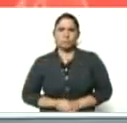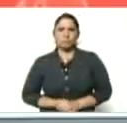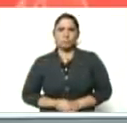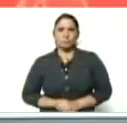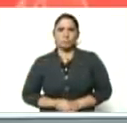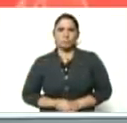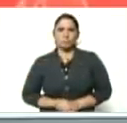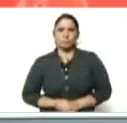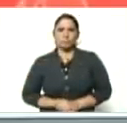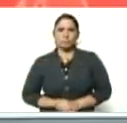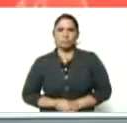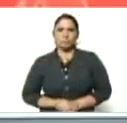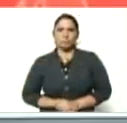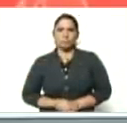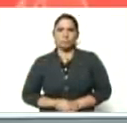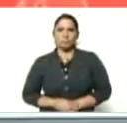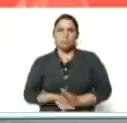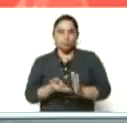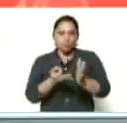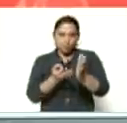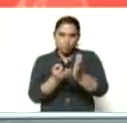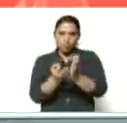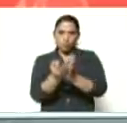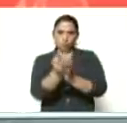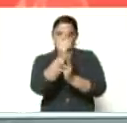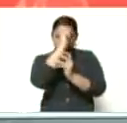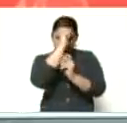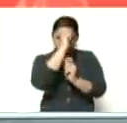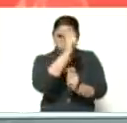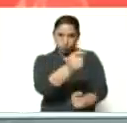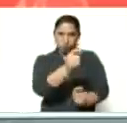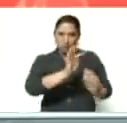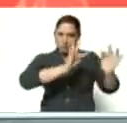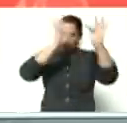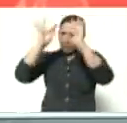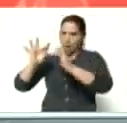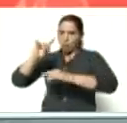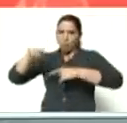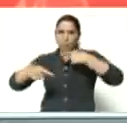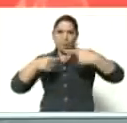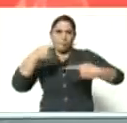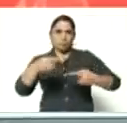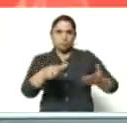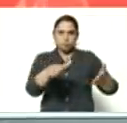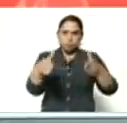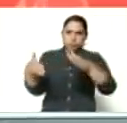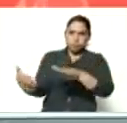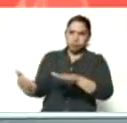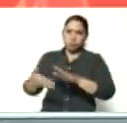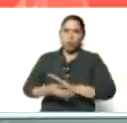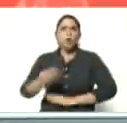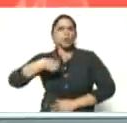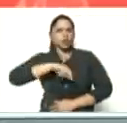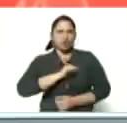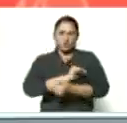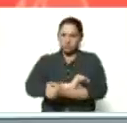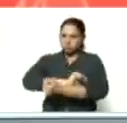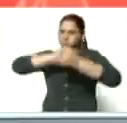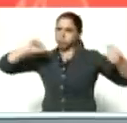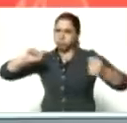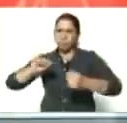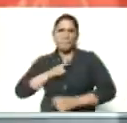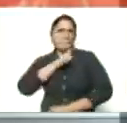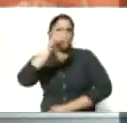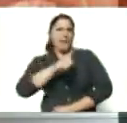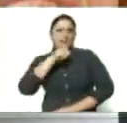de haber sido leal a su legado después de su partida física y de haber roto el maleficio